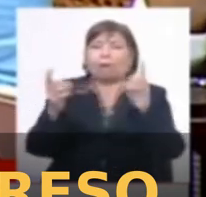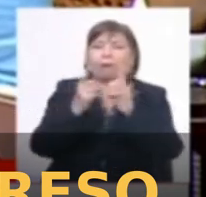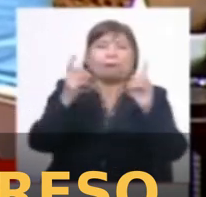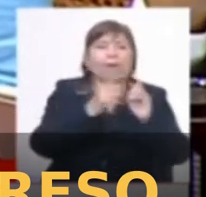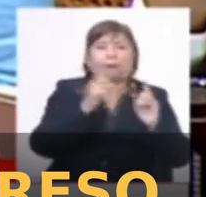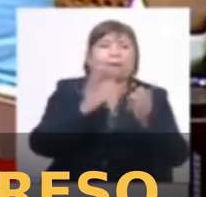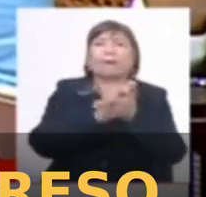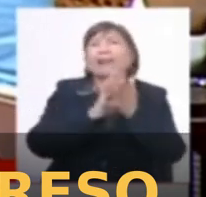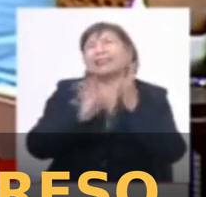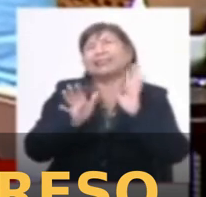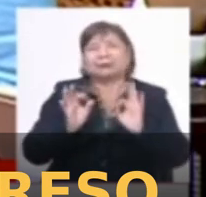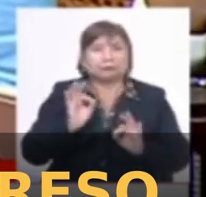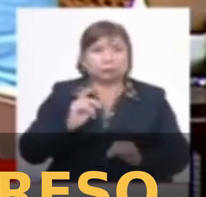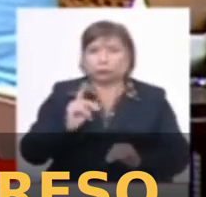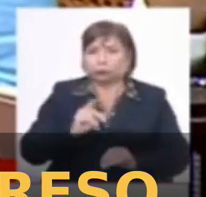por gratitud.